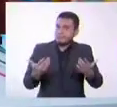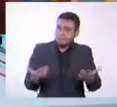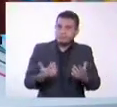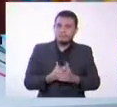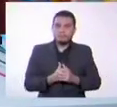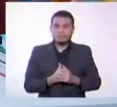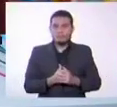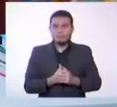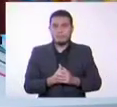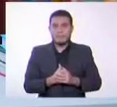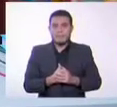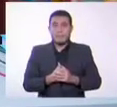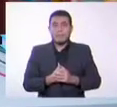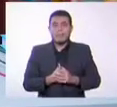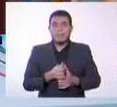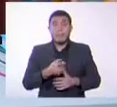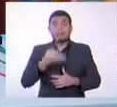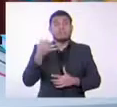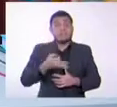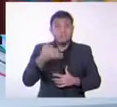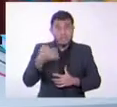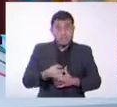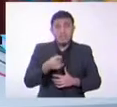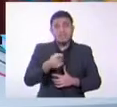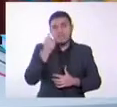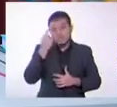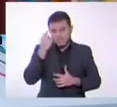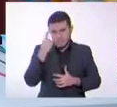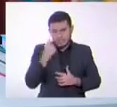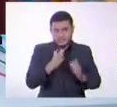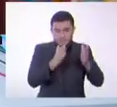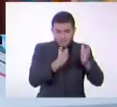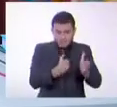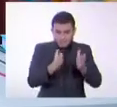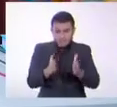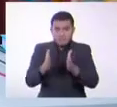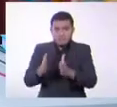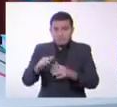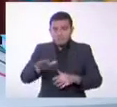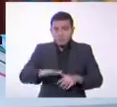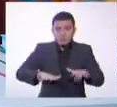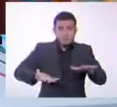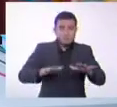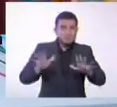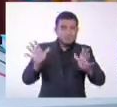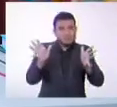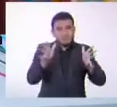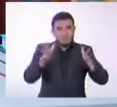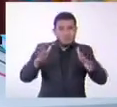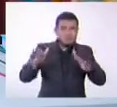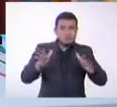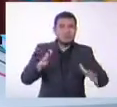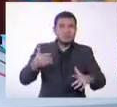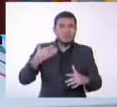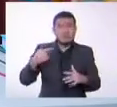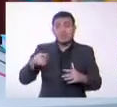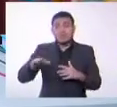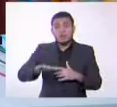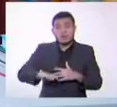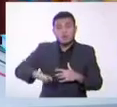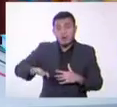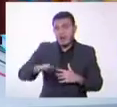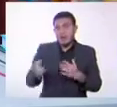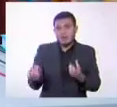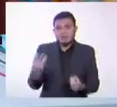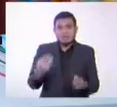La necesidad de entender y de clasificar las zonas climáticas y las especies en las cuales viven